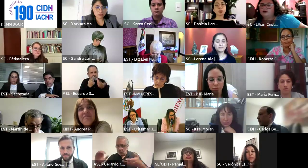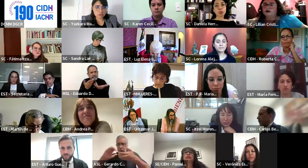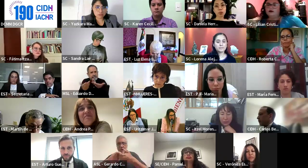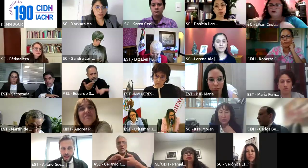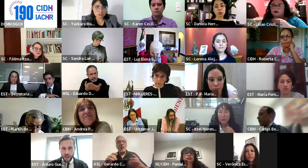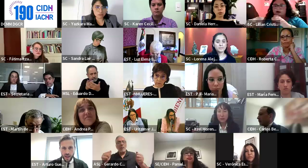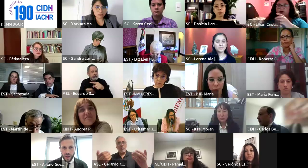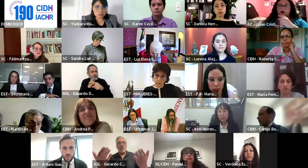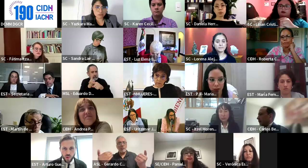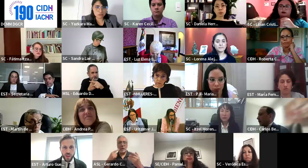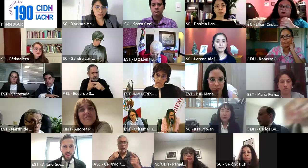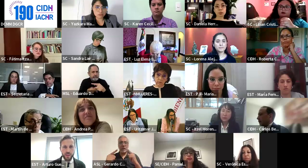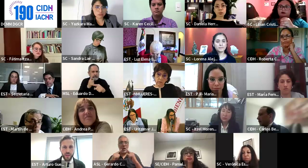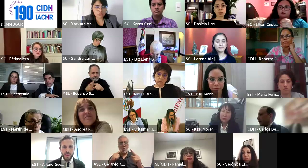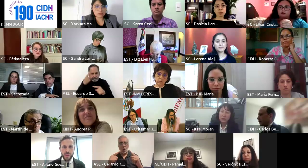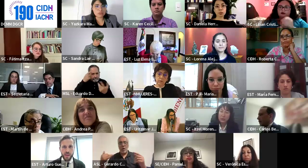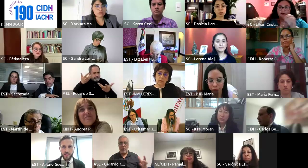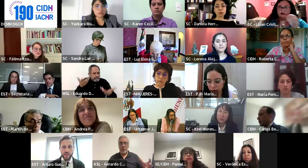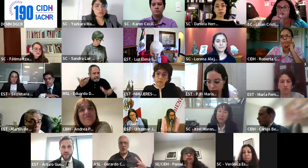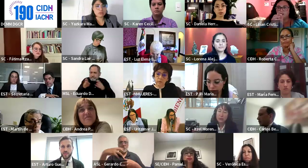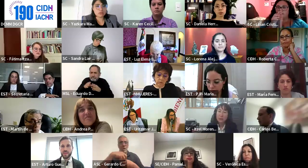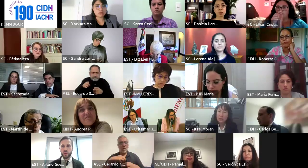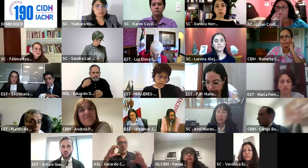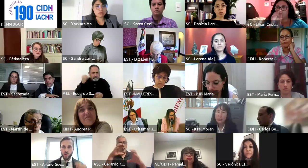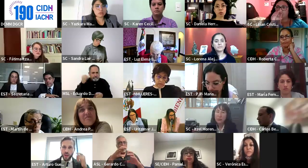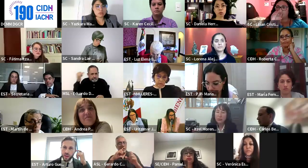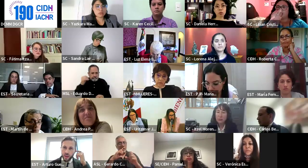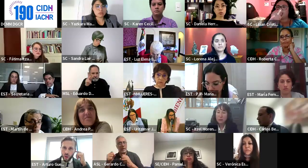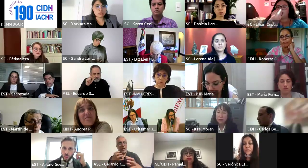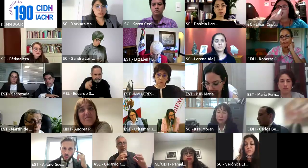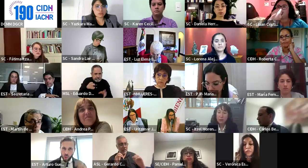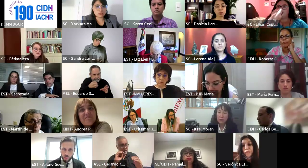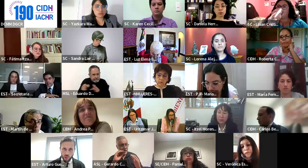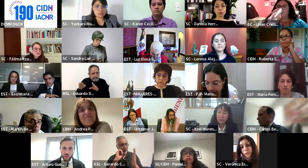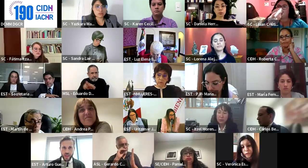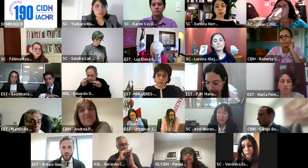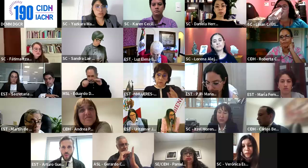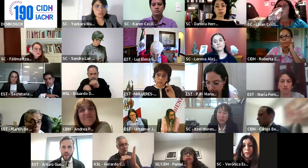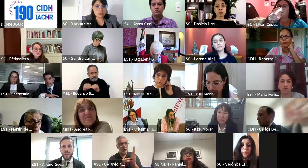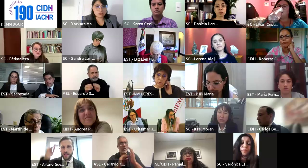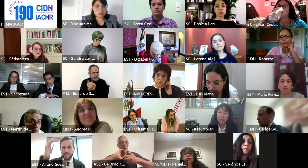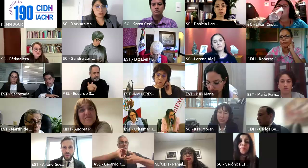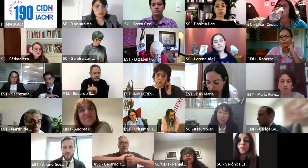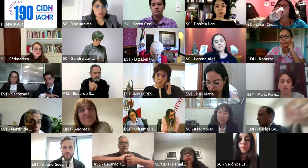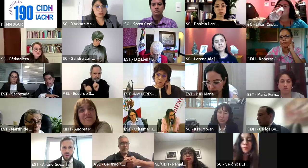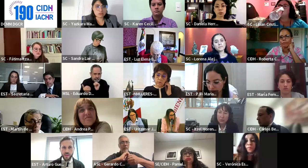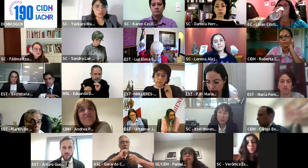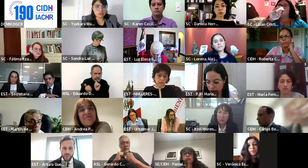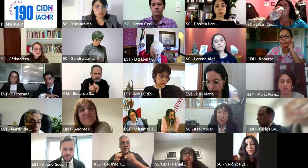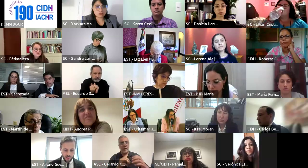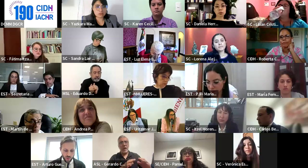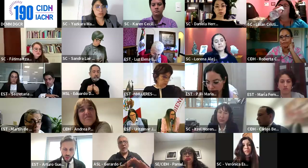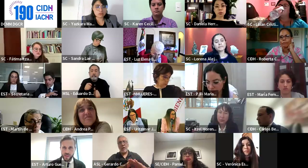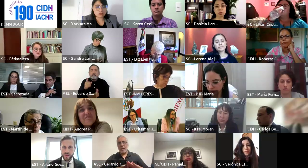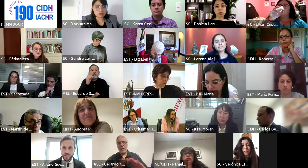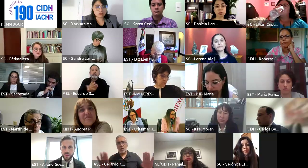sumar en la búsqueda de estrategias que se construyan hombro con hombro y que no vengan necesariamente desde las